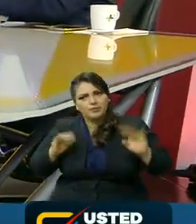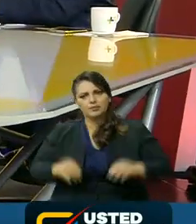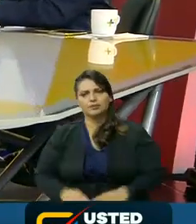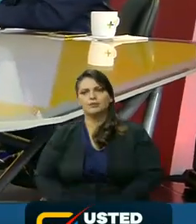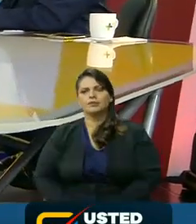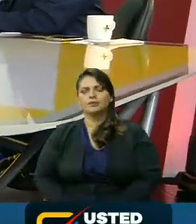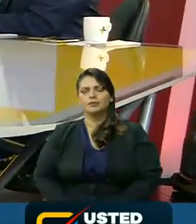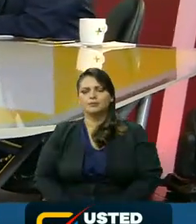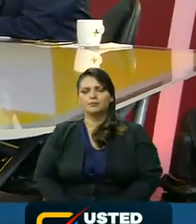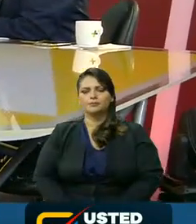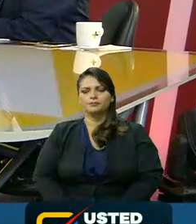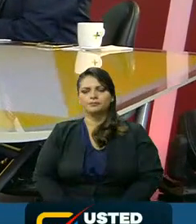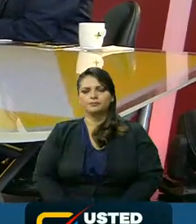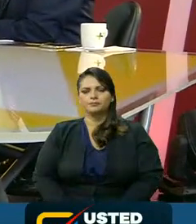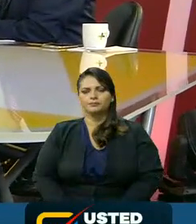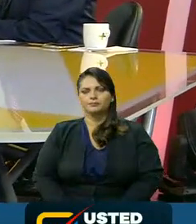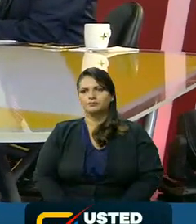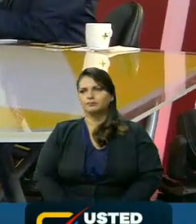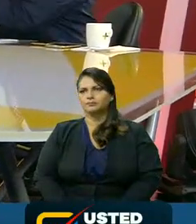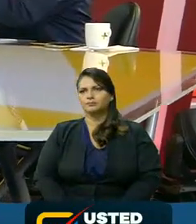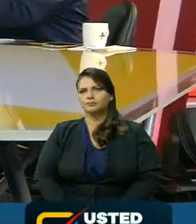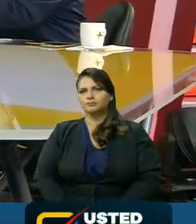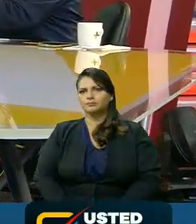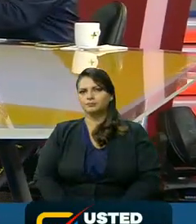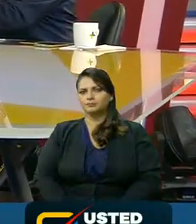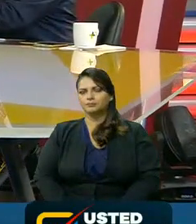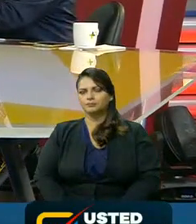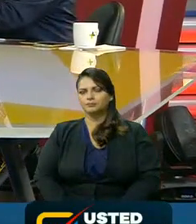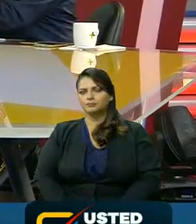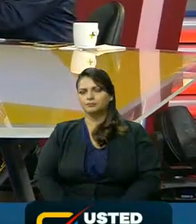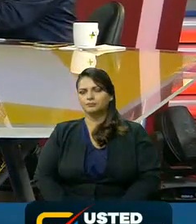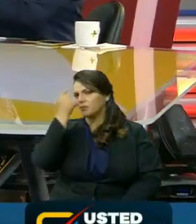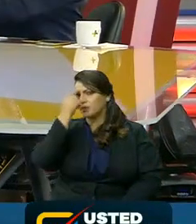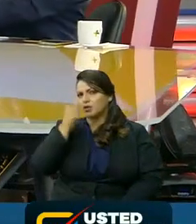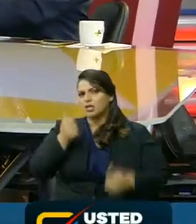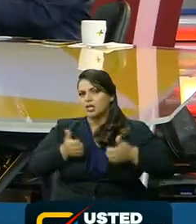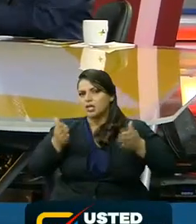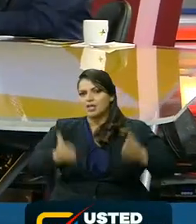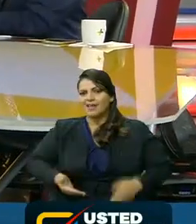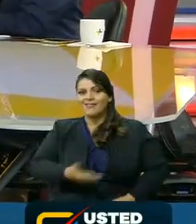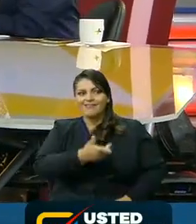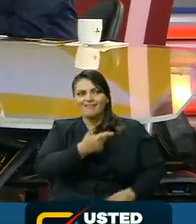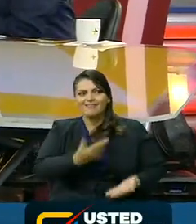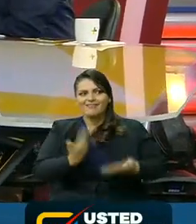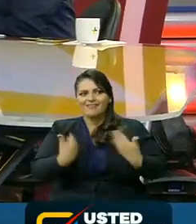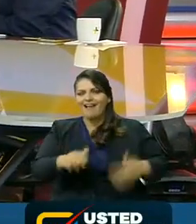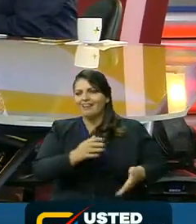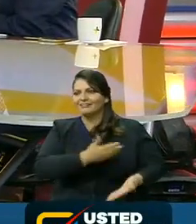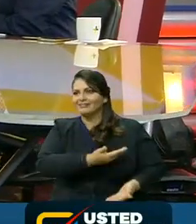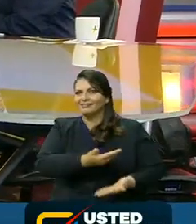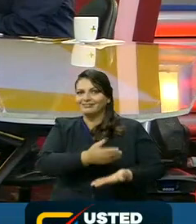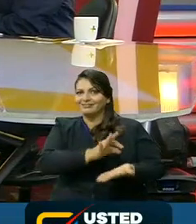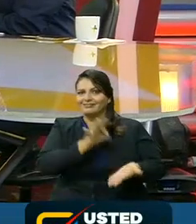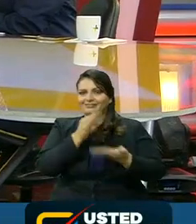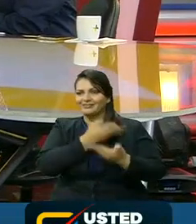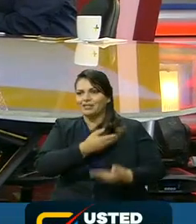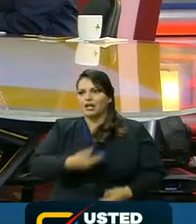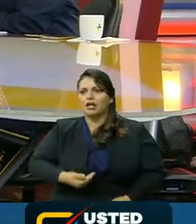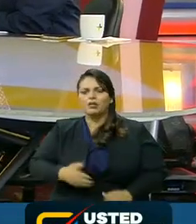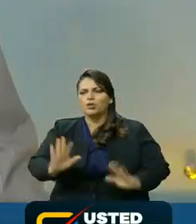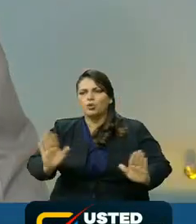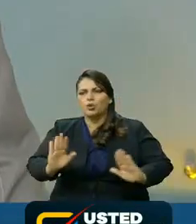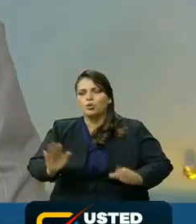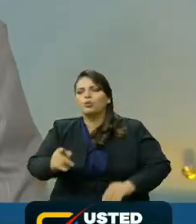vuelta? Mi impresión... No voy a hablar de candidatos. No. Una impresión es la siguiente, y creo que será la de mayoría